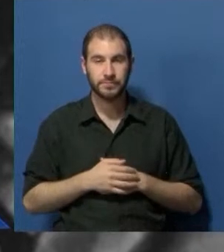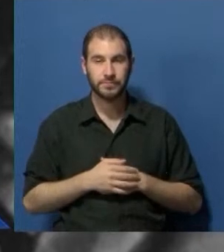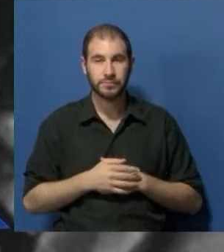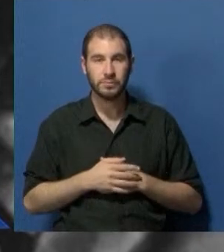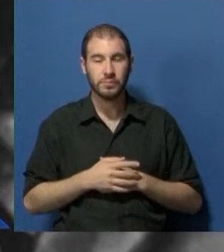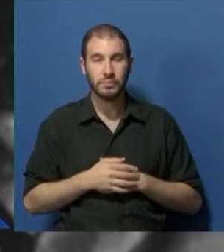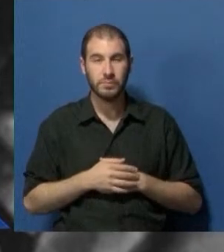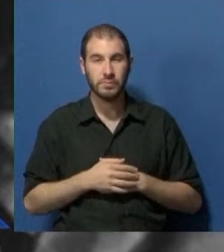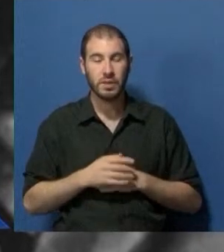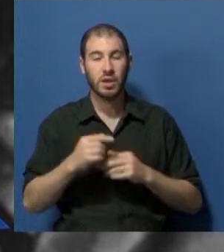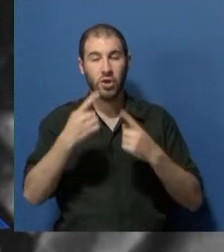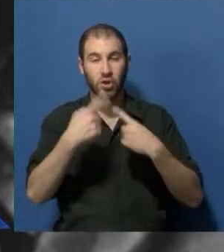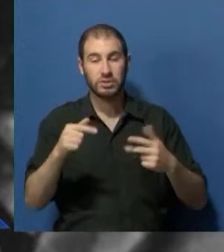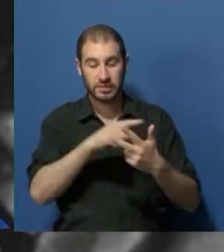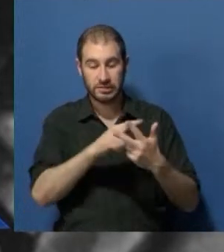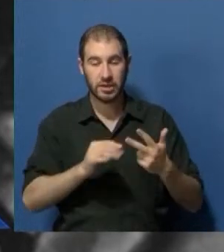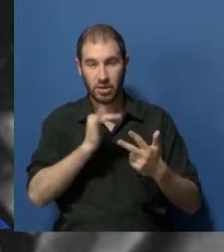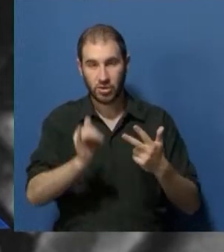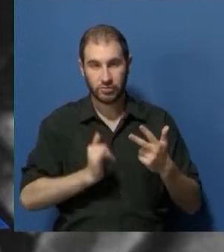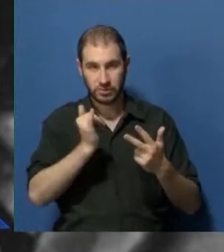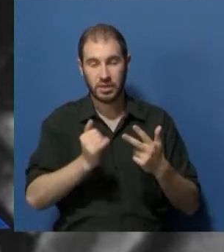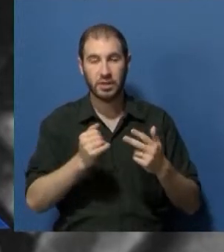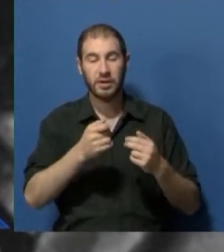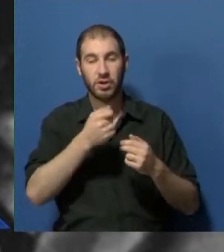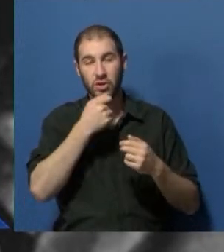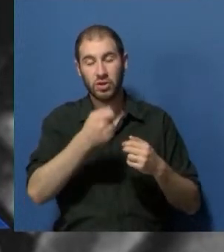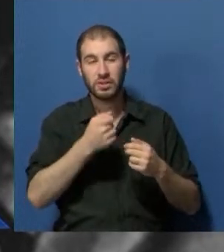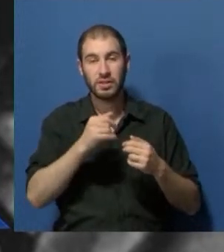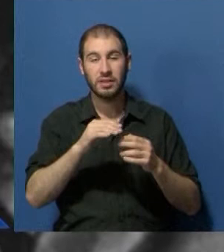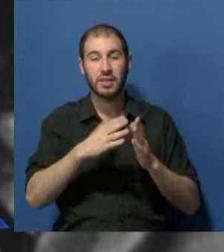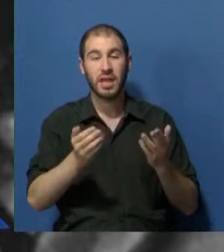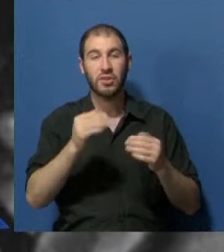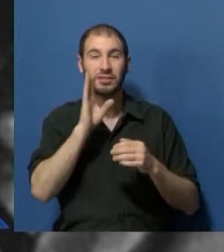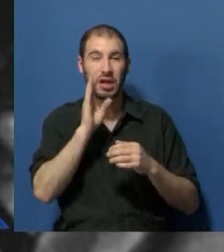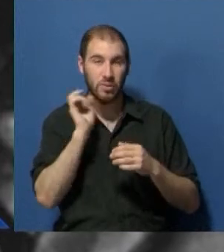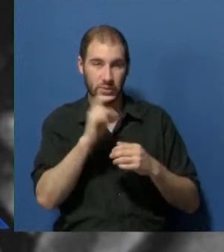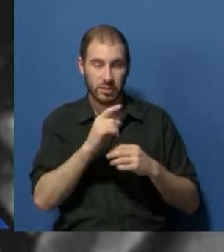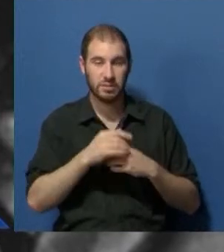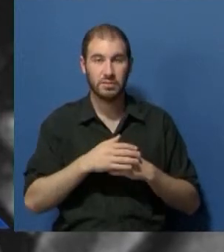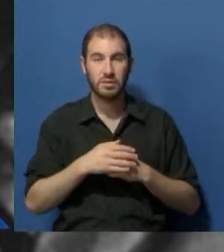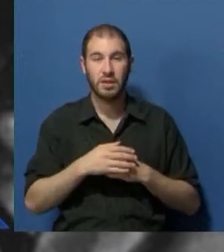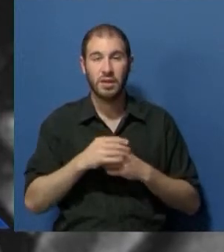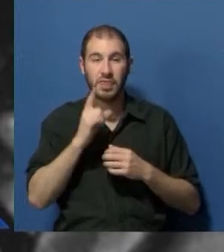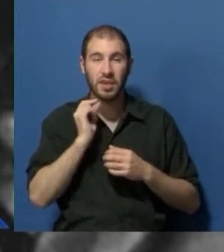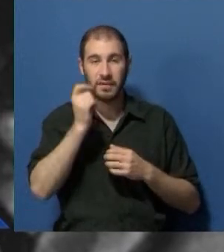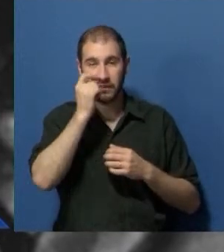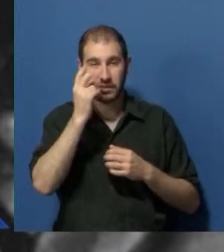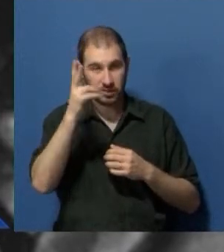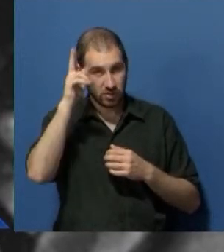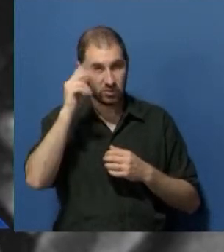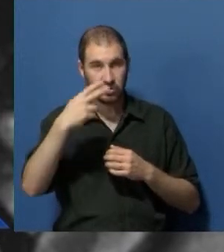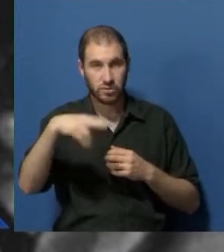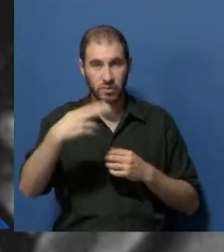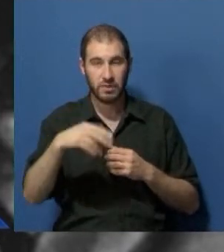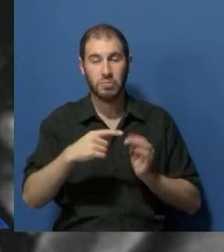plantear 3 casos. O sea, me voy a basar en una nota del New York Times que hizo Demian Cape el mismo 28 de noviembre,